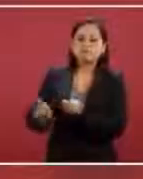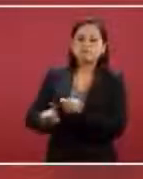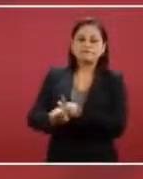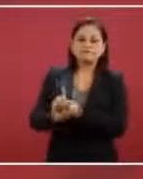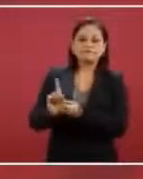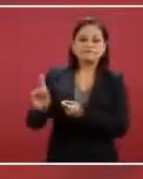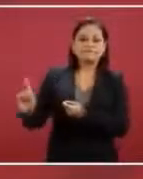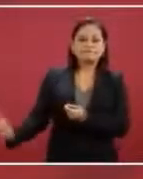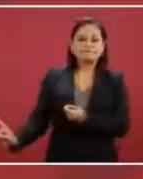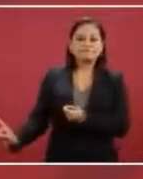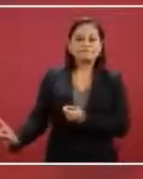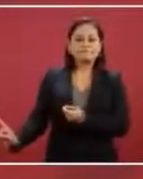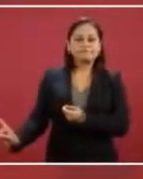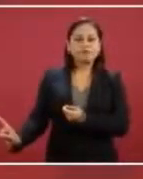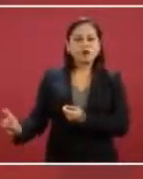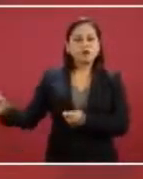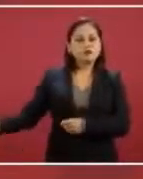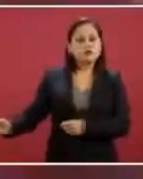autoritario